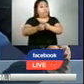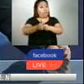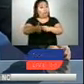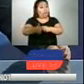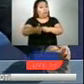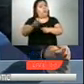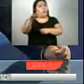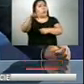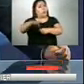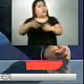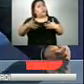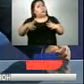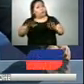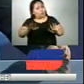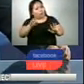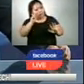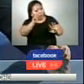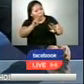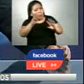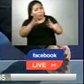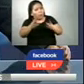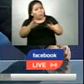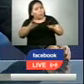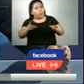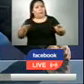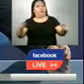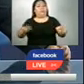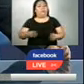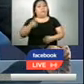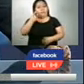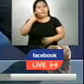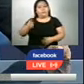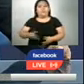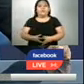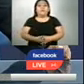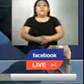récord, comienzan ahora a ver una reducción en intensidad. Veamos.